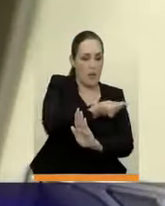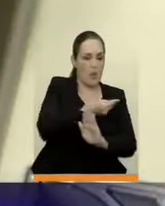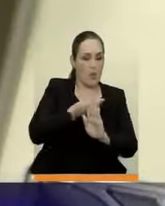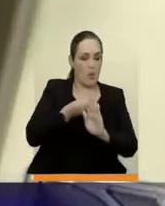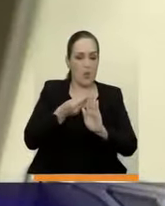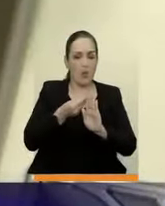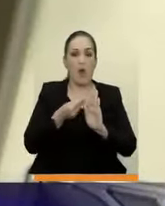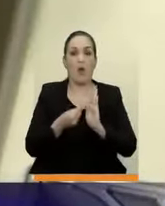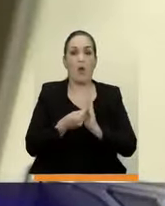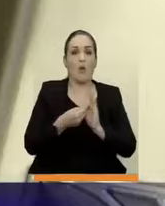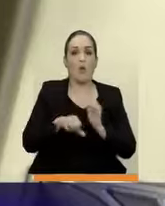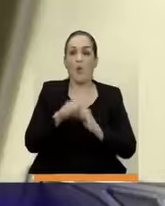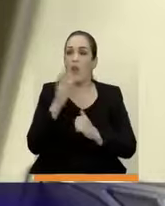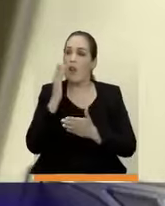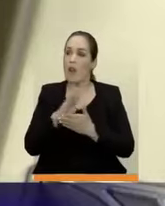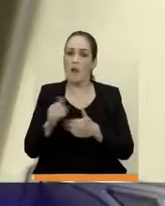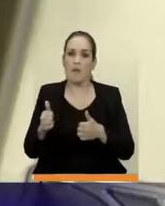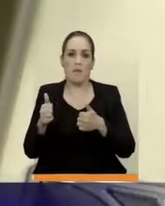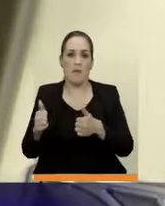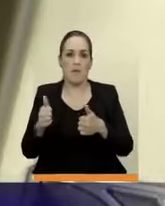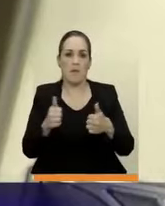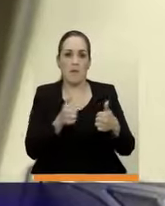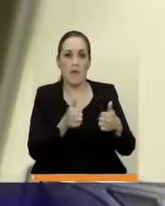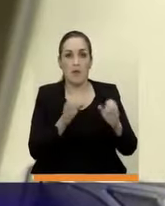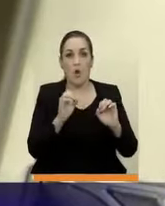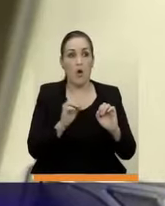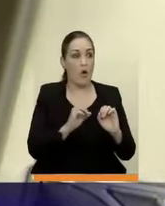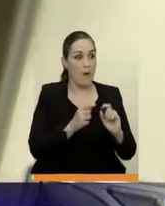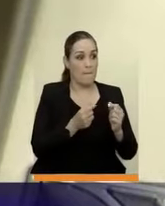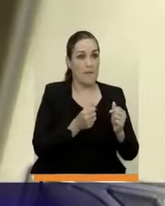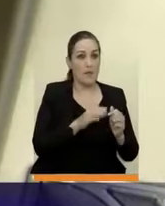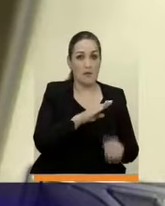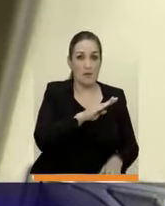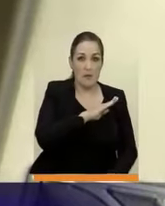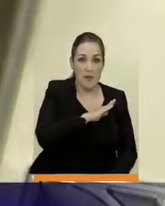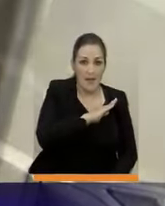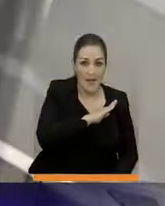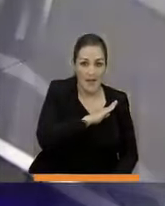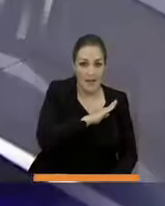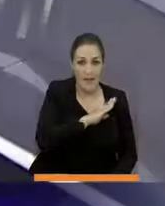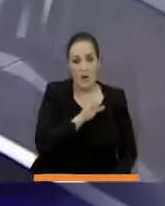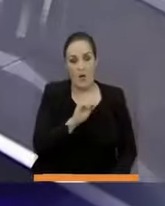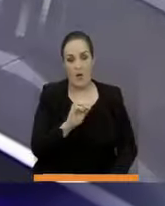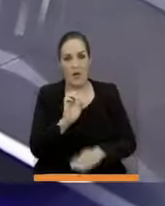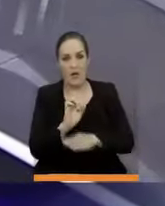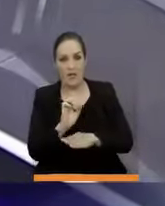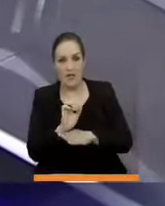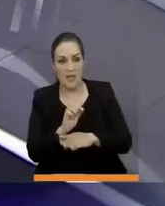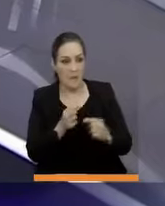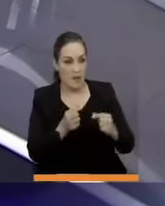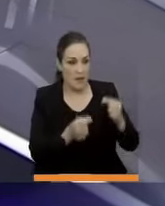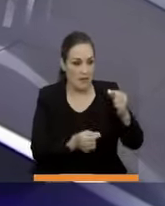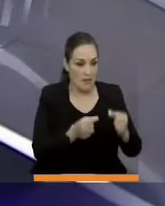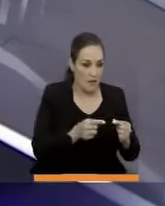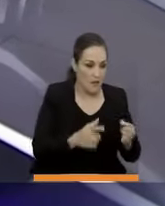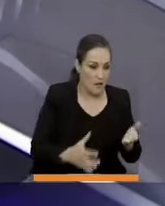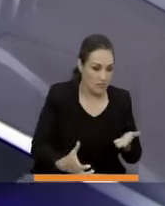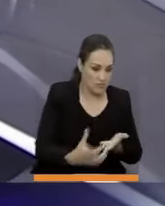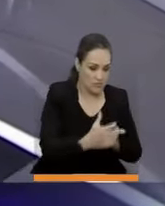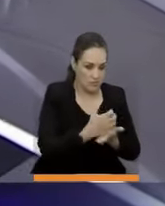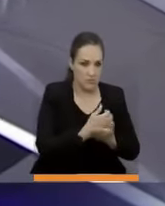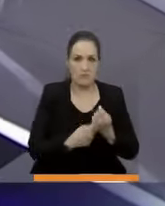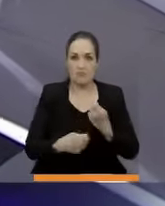toma de los contratos, la toma del erario público, de alcaldías enteras, de entidades enteras, y detrás de eso, ¿qué